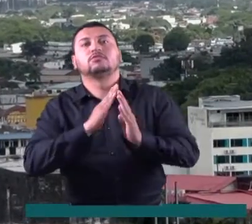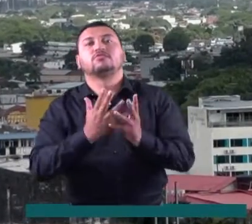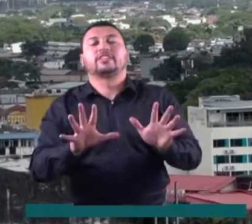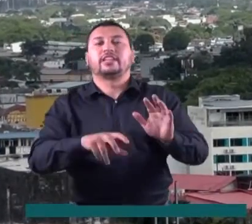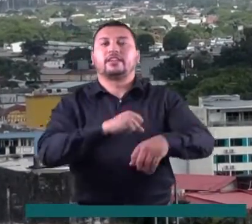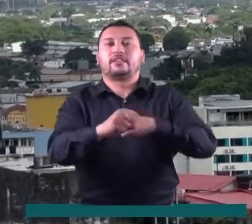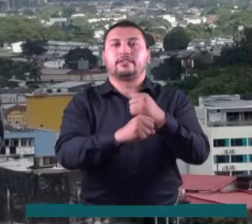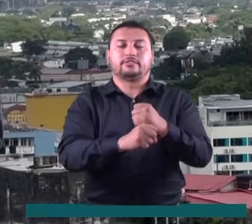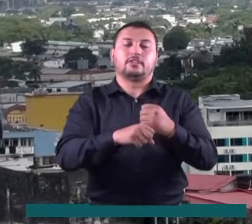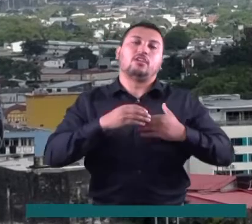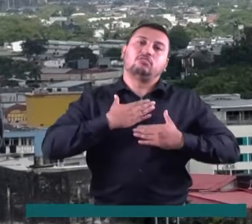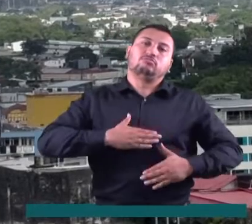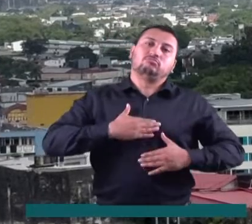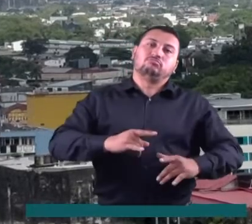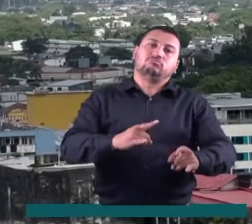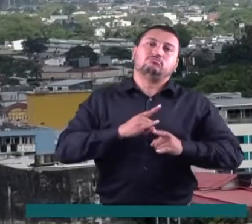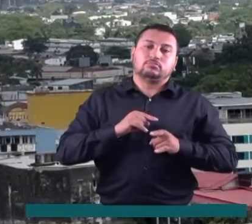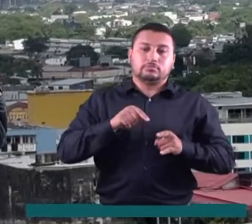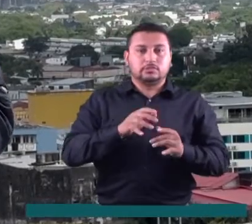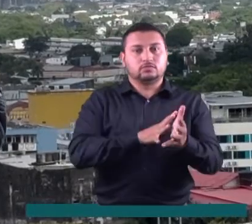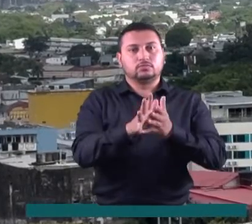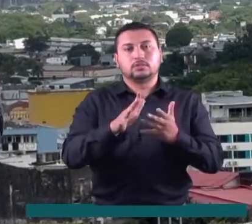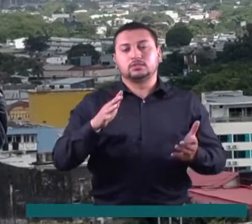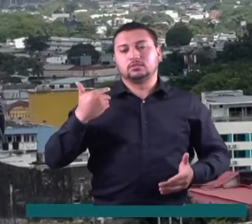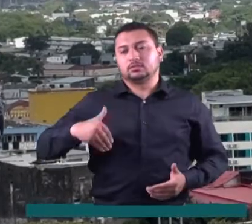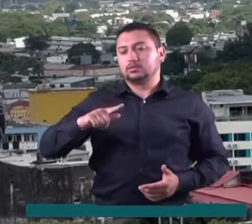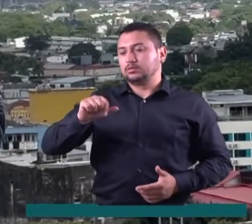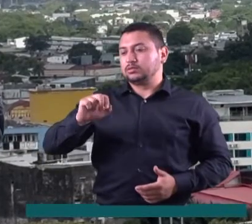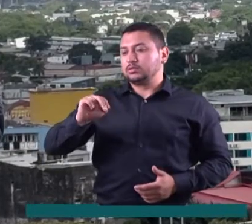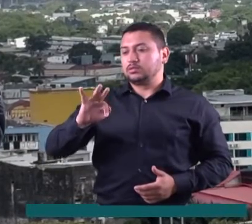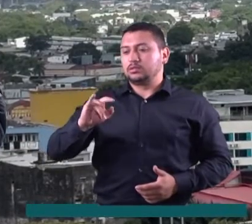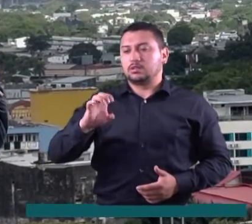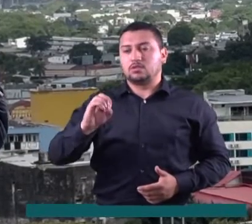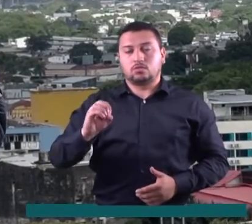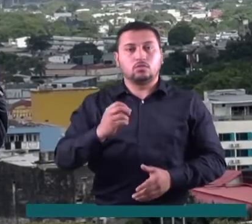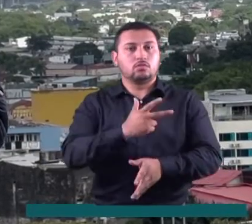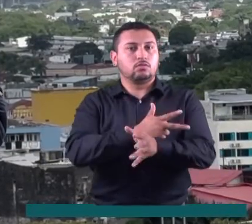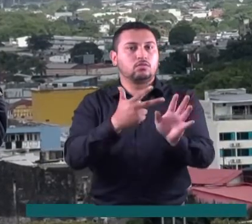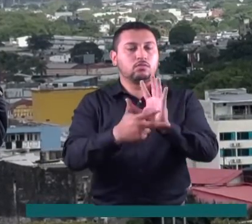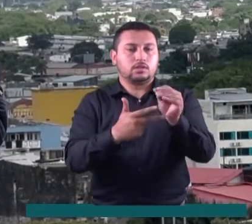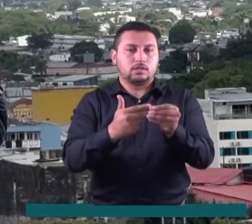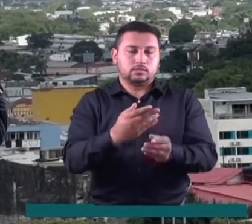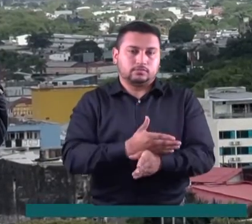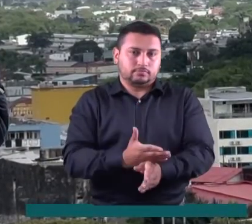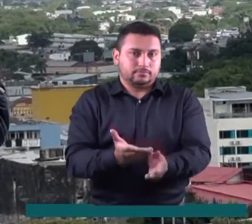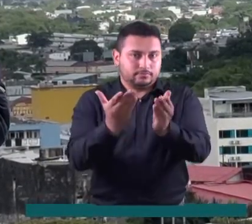puedan sentirse más tranquilos. Es la información por ahora desde Villavicencio, Santiago Molina, Enlace 13. Sí.